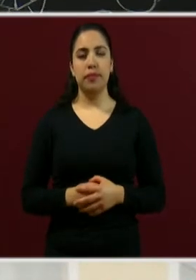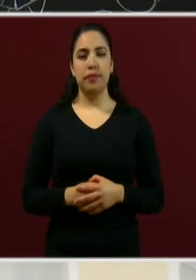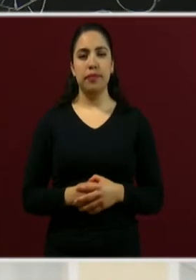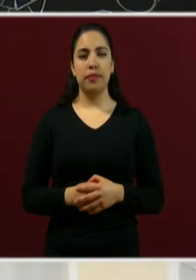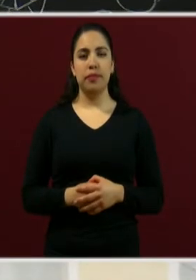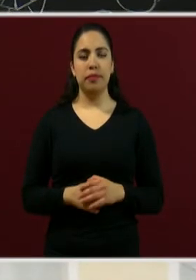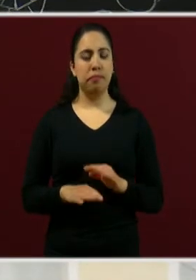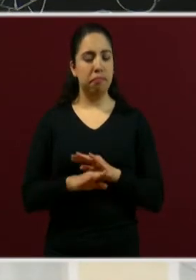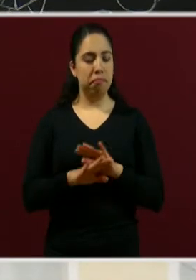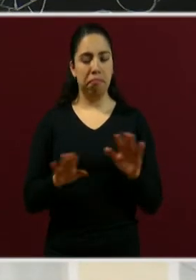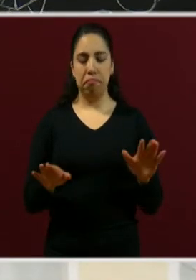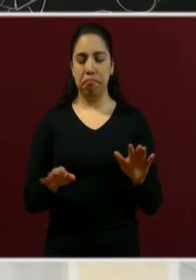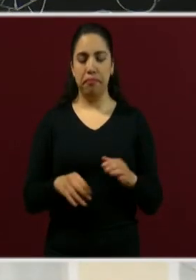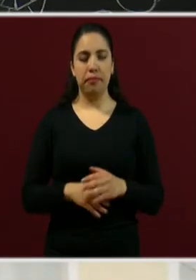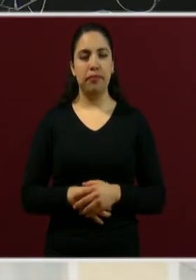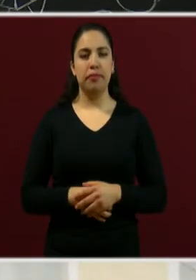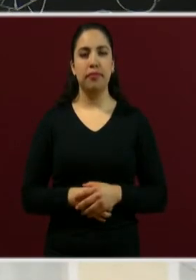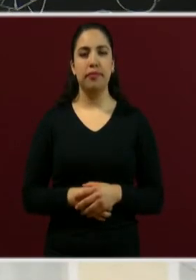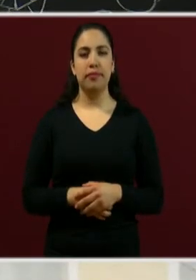Este es suficiente.